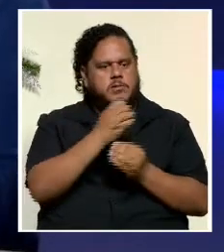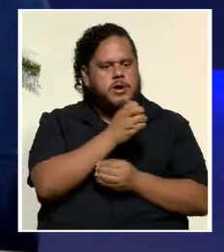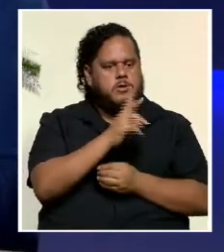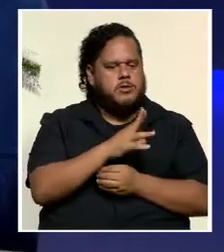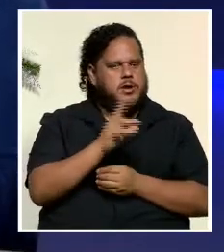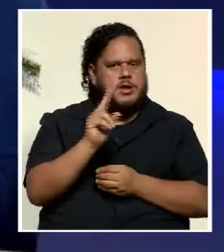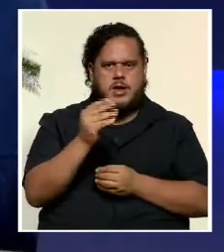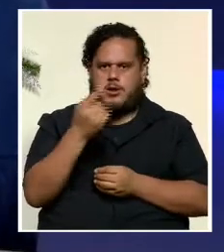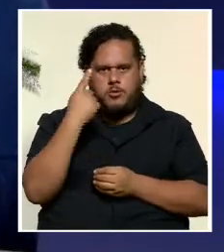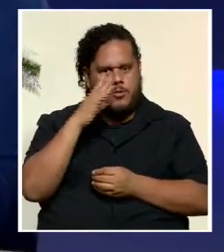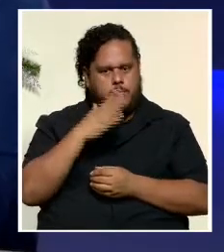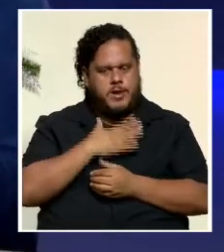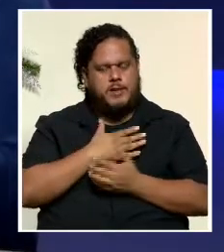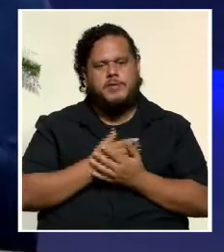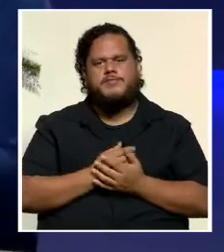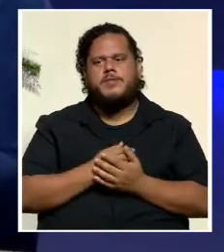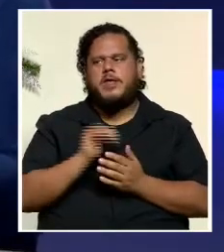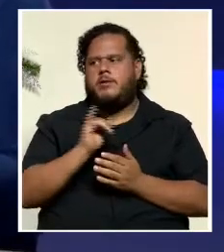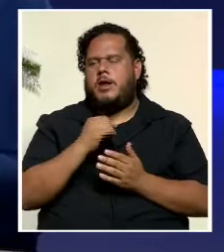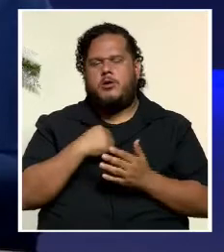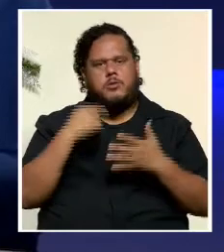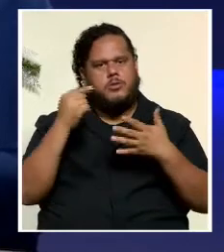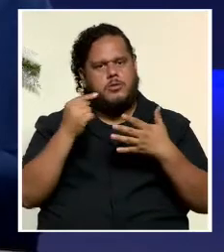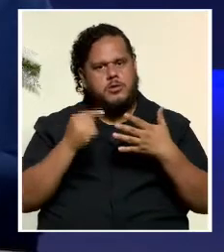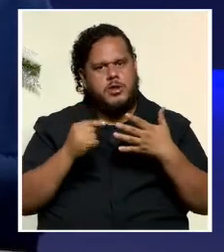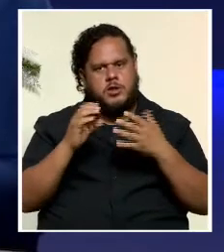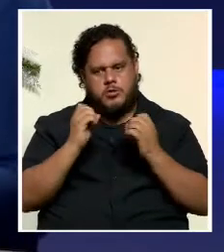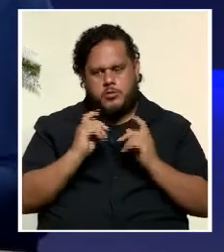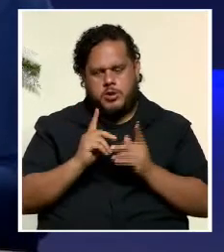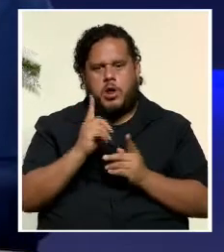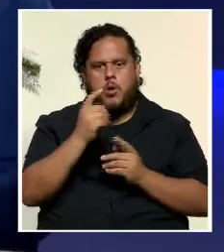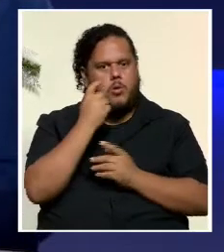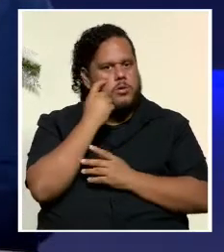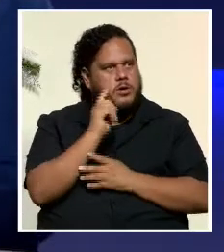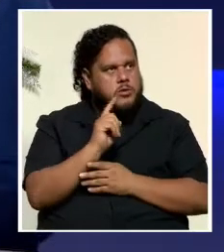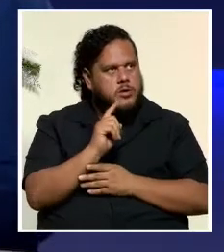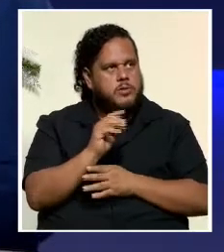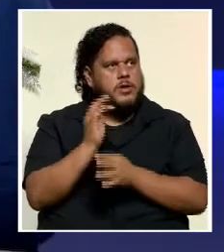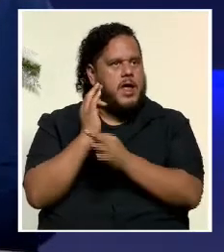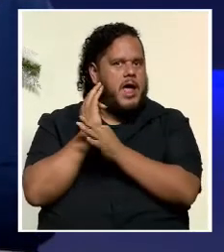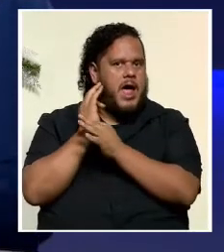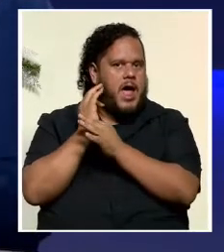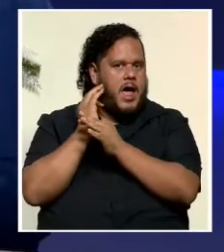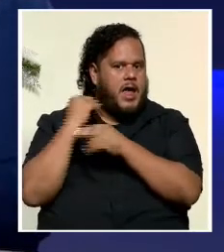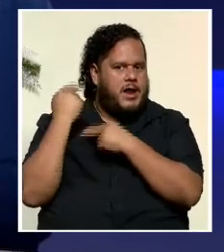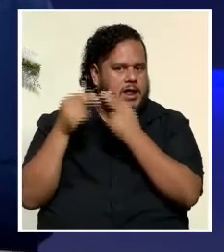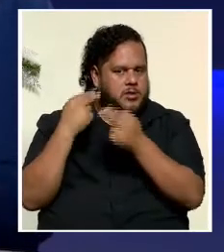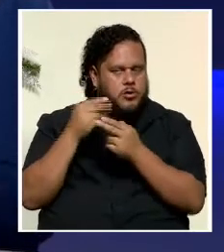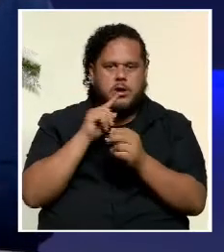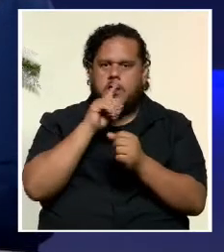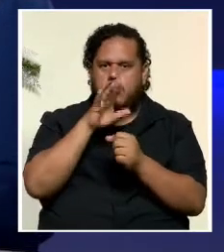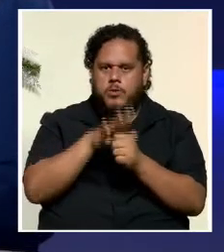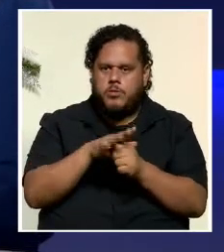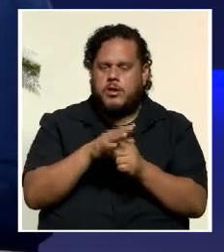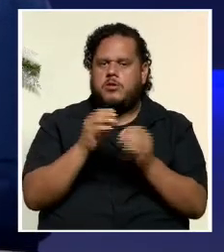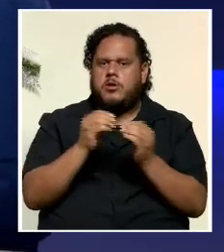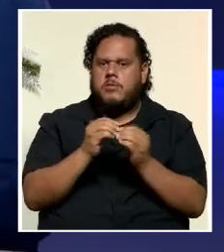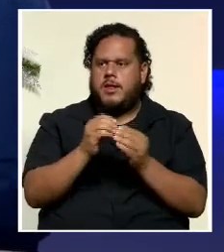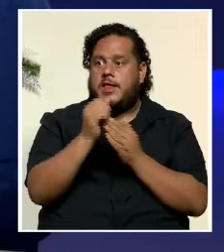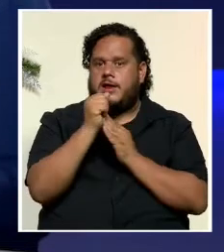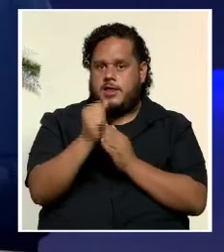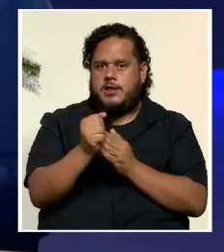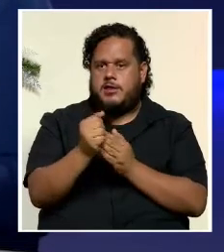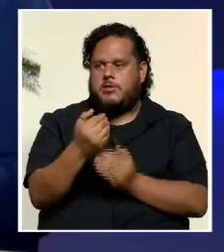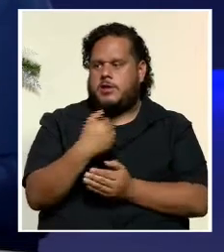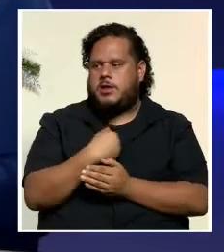mí. Es, como señalé en su oportunidad, un reconocimiento a la trayectoria y al compromiso y sobre todo al liderazgo que ha